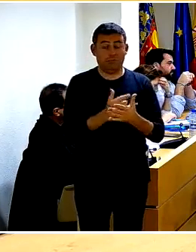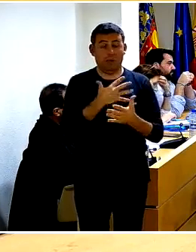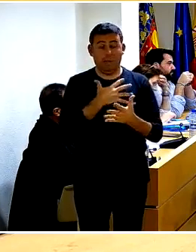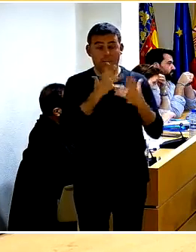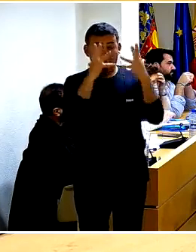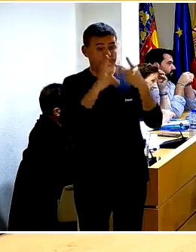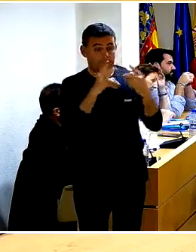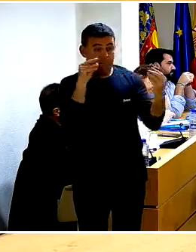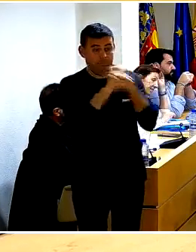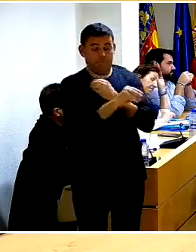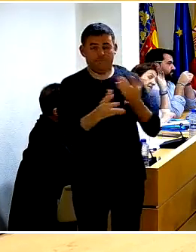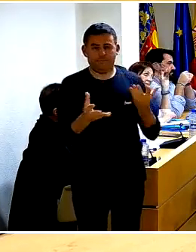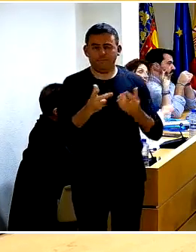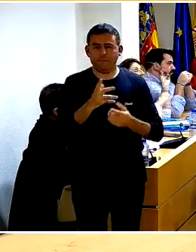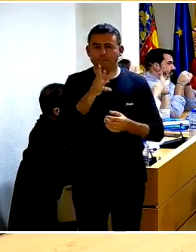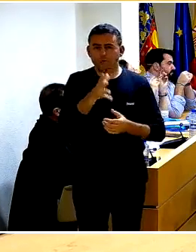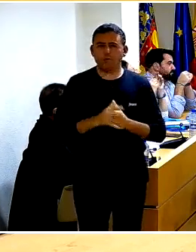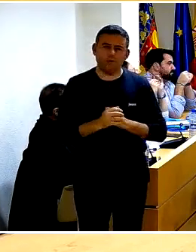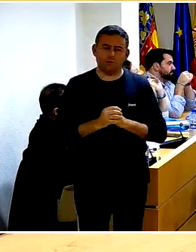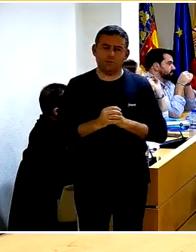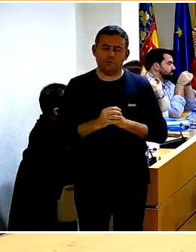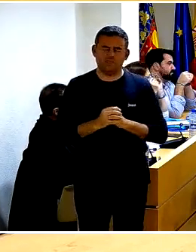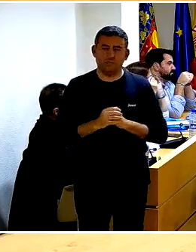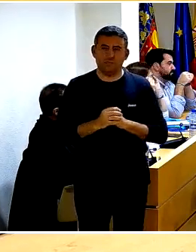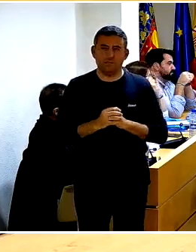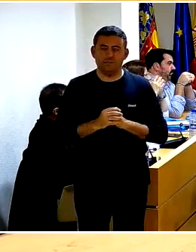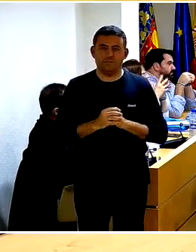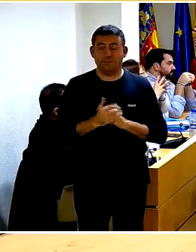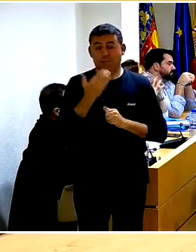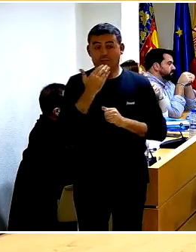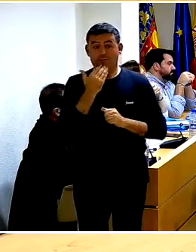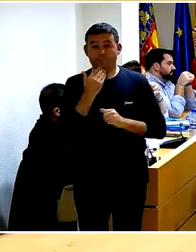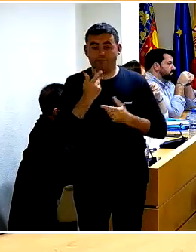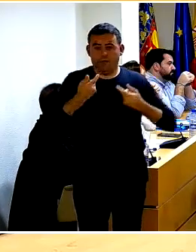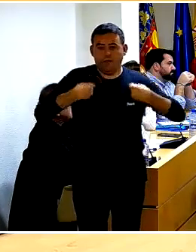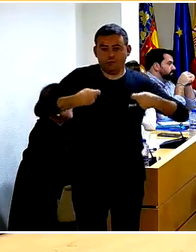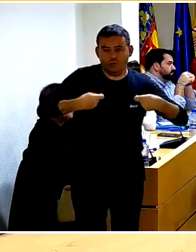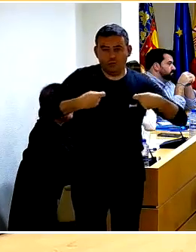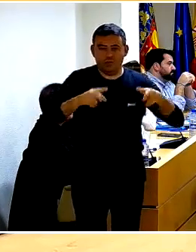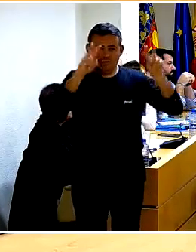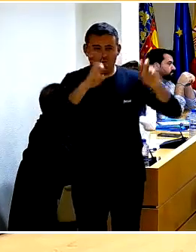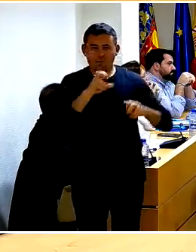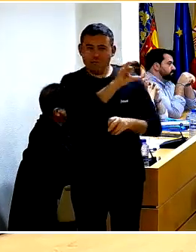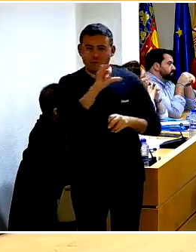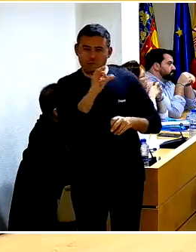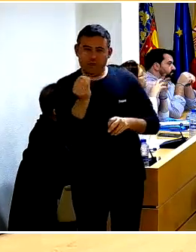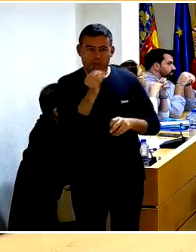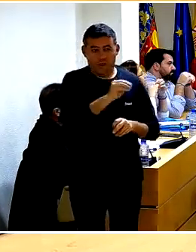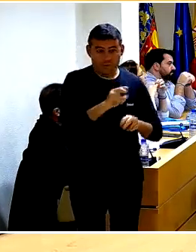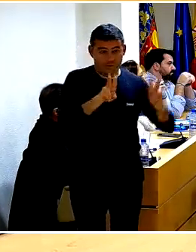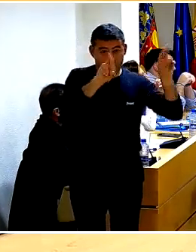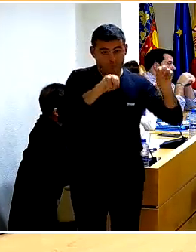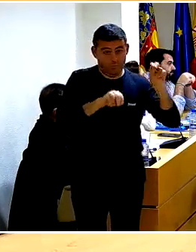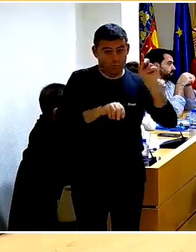están hablando, se incrementa más el gasto previsto para la seguridad social del capítulo 1